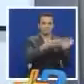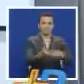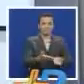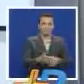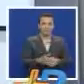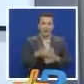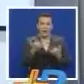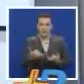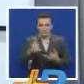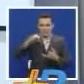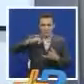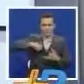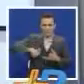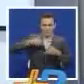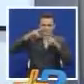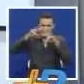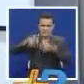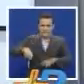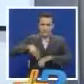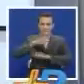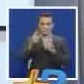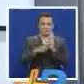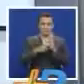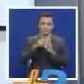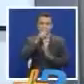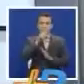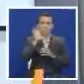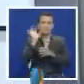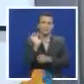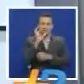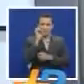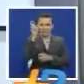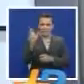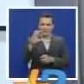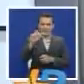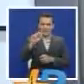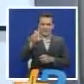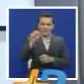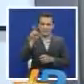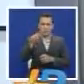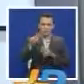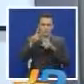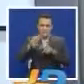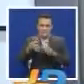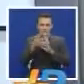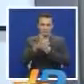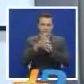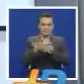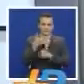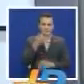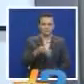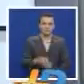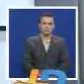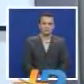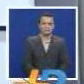las autoridades. En la capital del Cauca se encuentra Carlos Andrés Gómez. Carlos, buenas tardes y ¿qué fue lo que pasó?